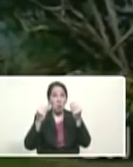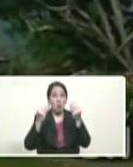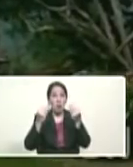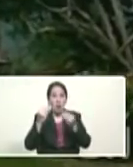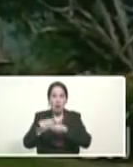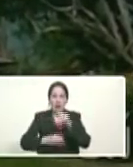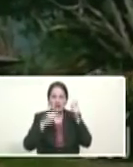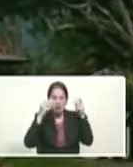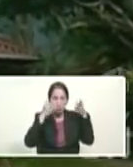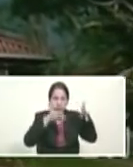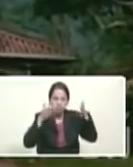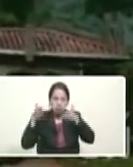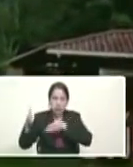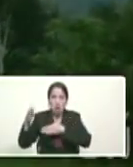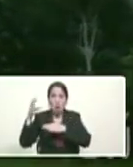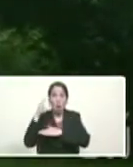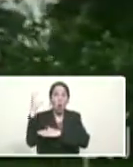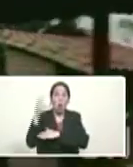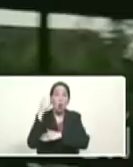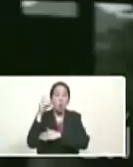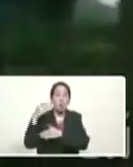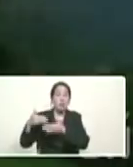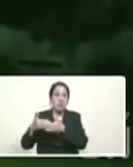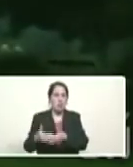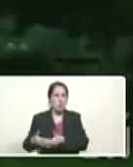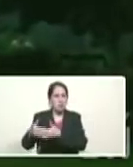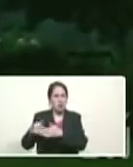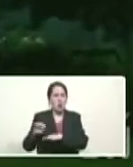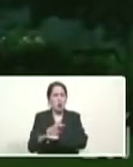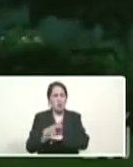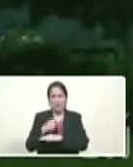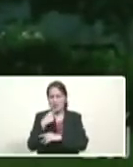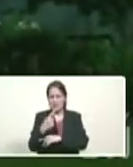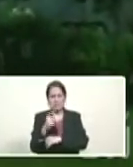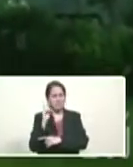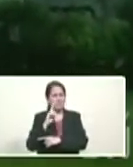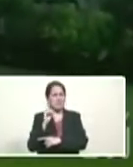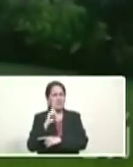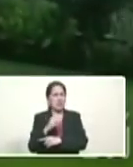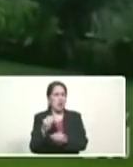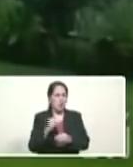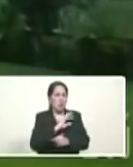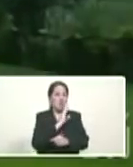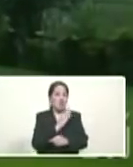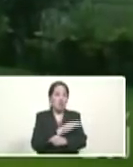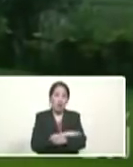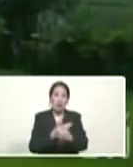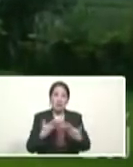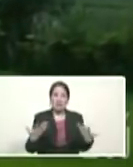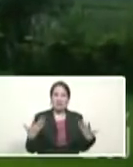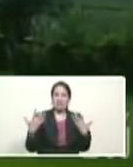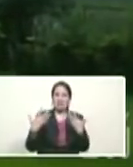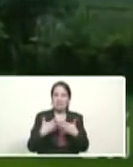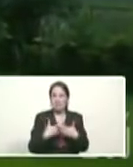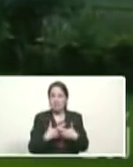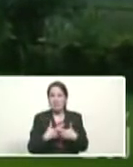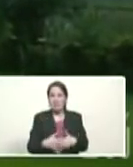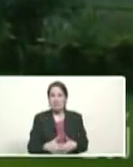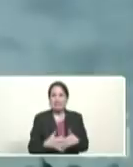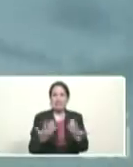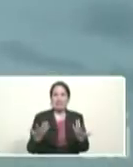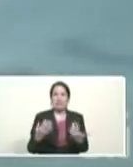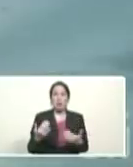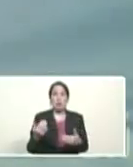eeuu los gobiernos de ambos países lo niegan un plan que reveló una mezcla de fuerza letal e ingenuidad al usar una